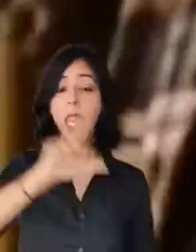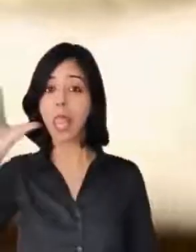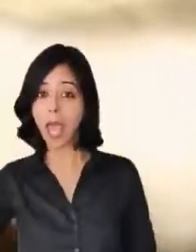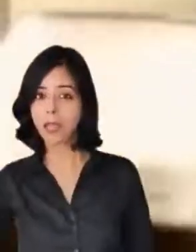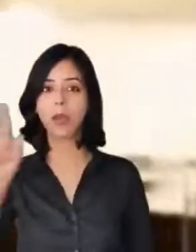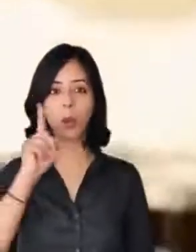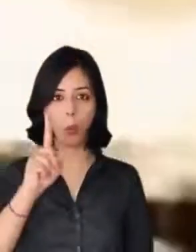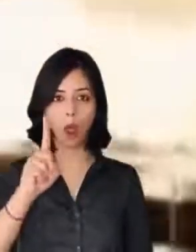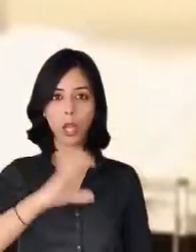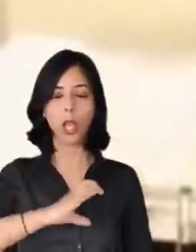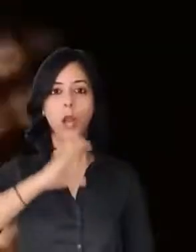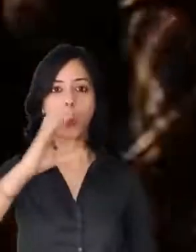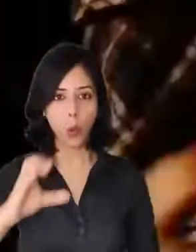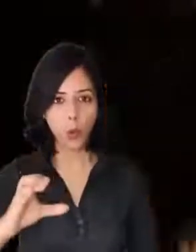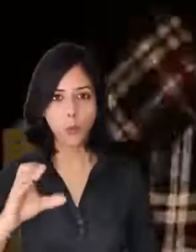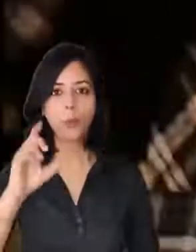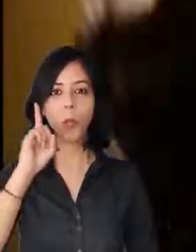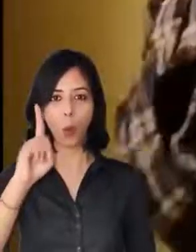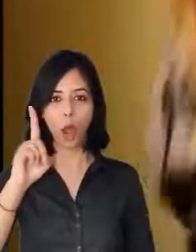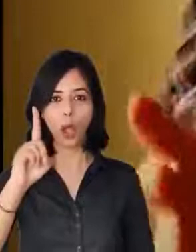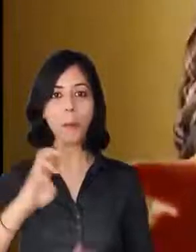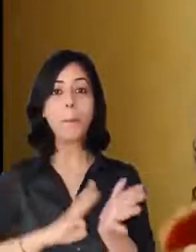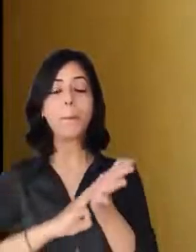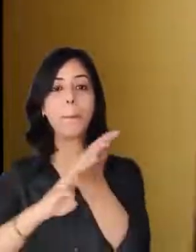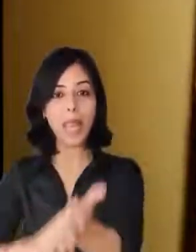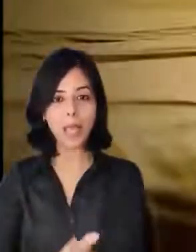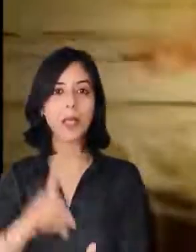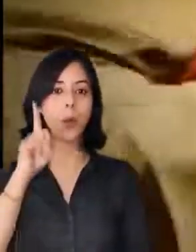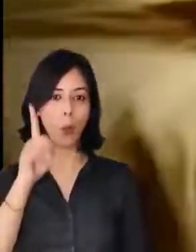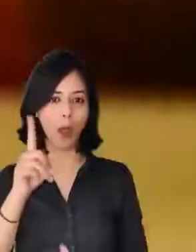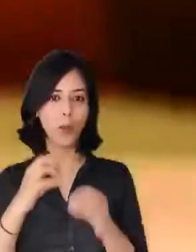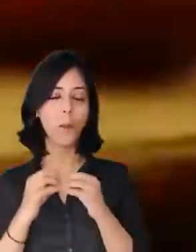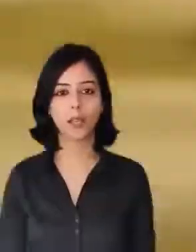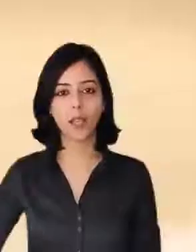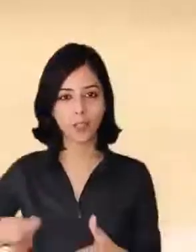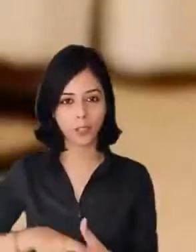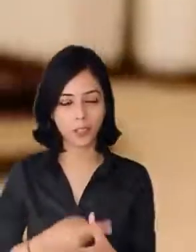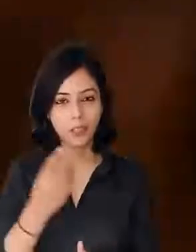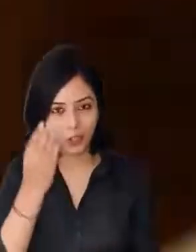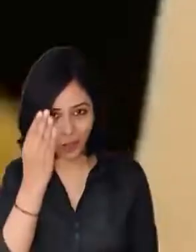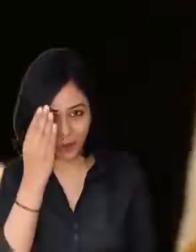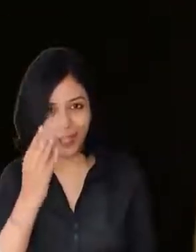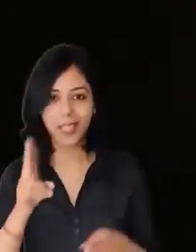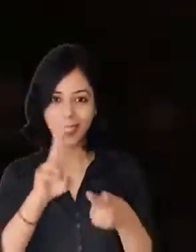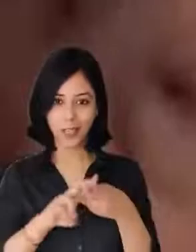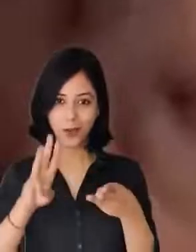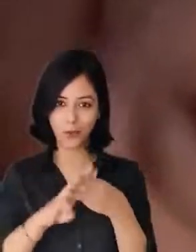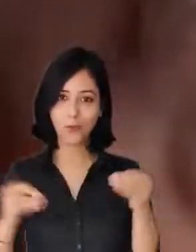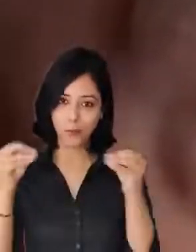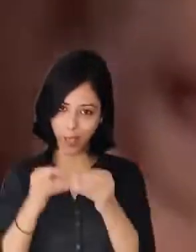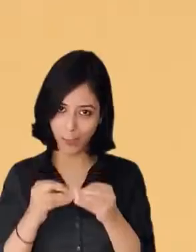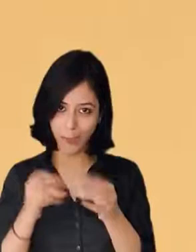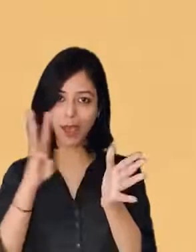su tía, ven acá. ¿Qué vamos a hacer con eso señalando a Robin? Así que ella tomó la sábana verde y se la arrojó y le dijo, hay